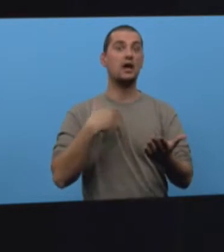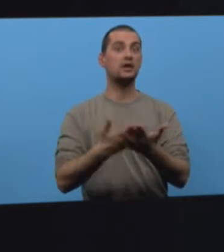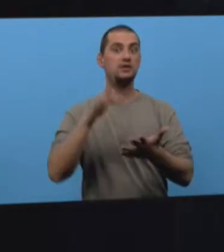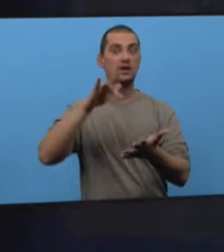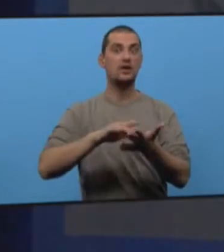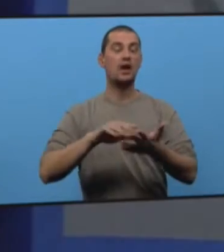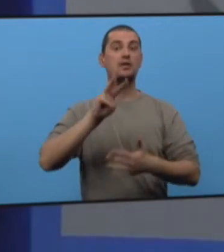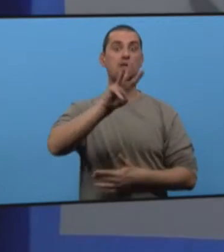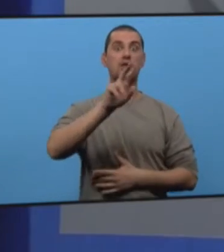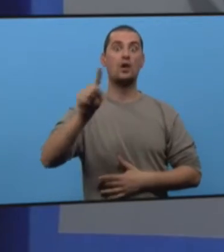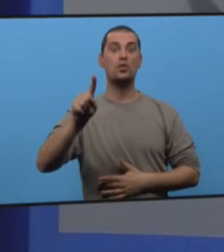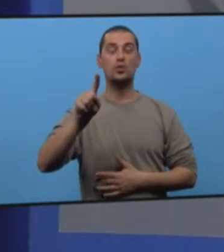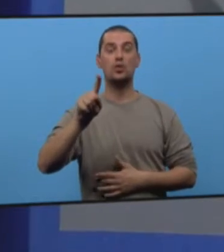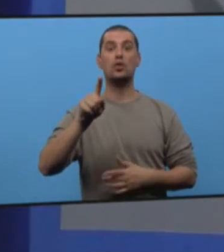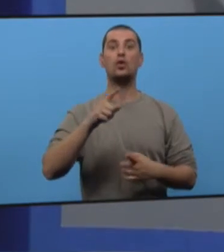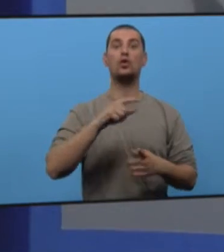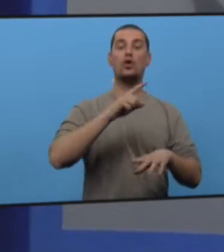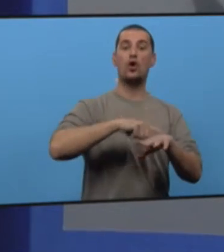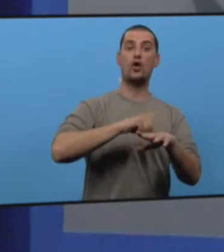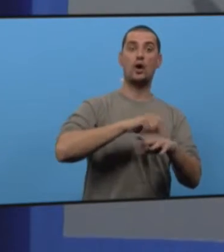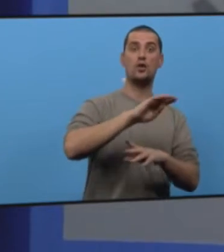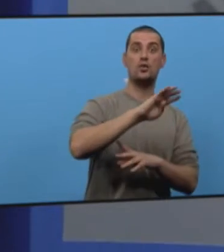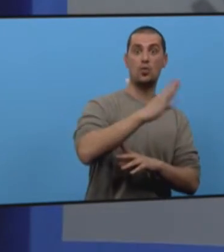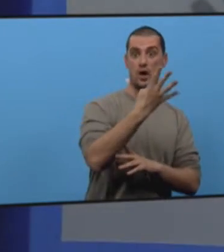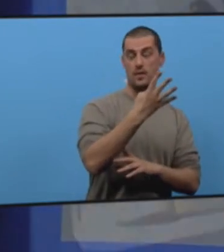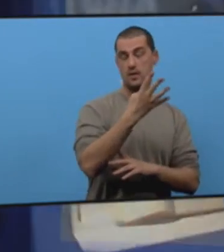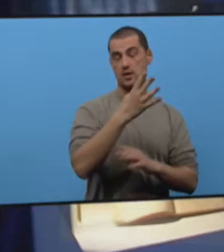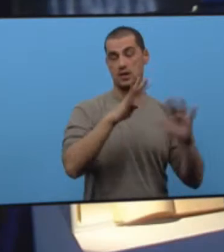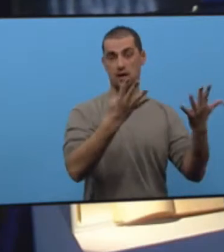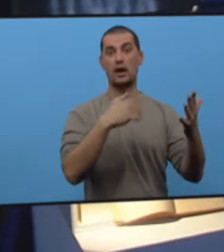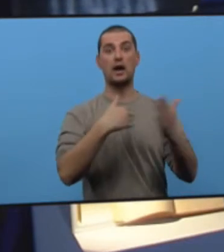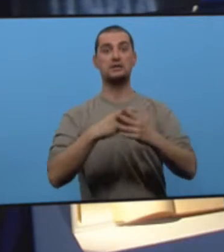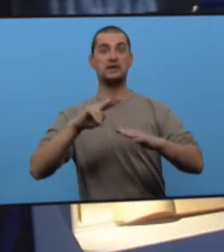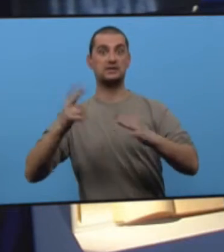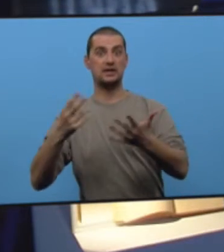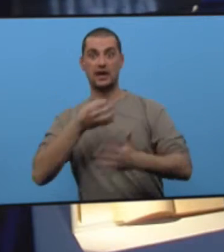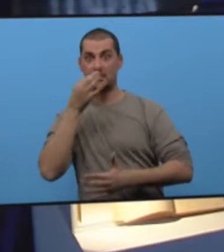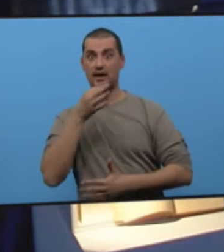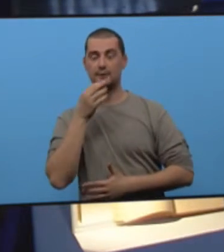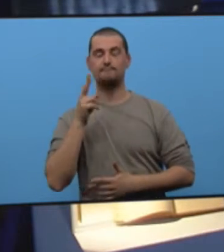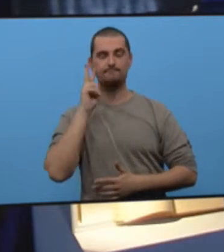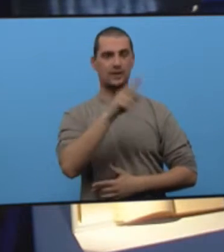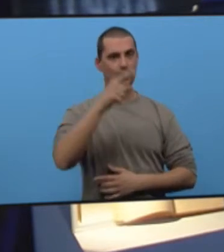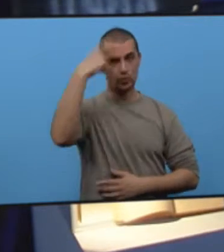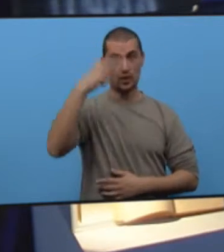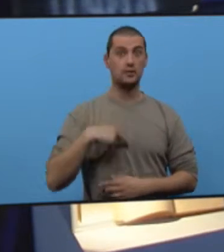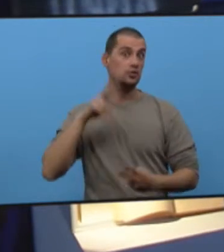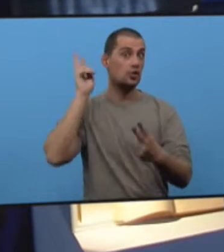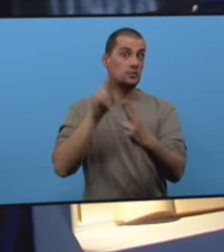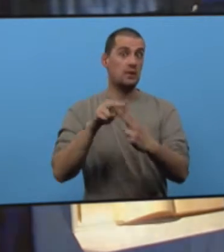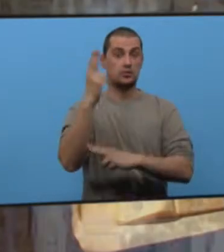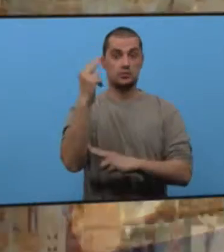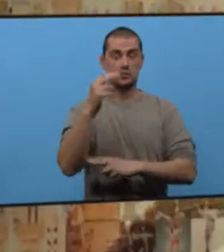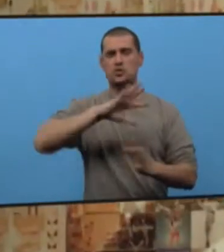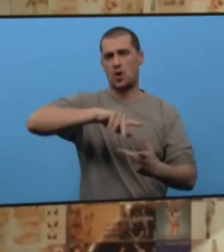31 deste mes de 9 da mañá a 7 da tarde. Proposta cultural coa que rematamos. Volvemos a vindeira semana con máis